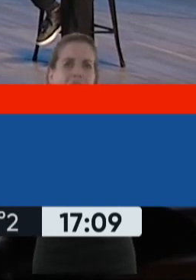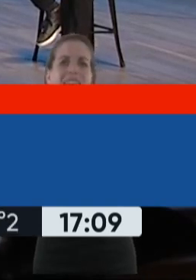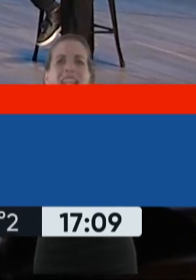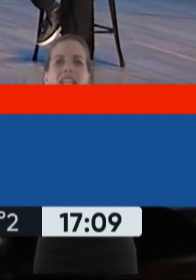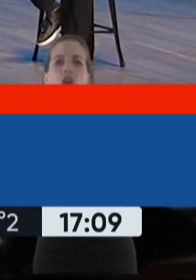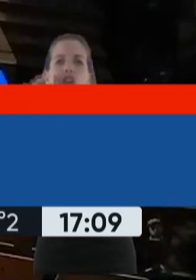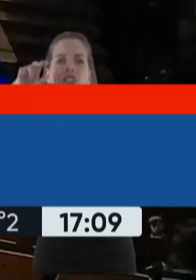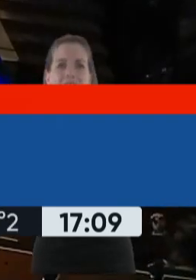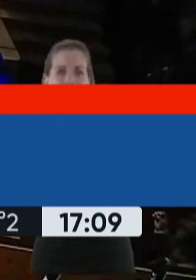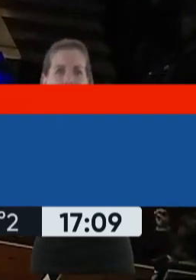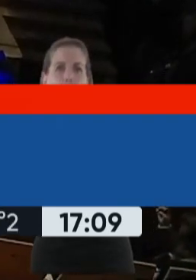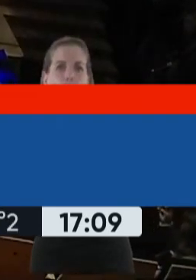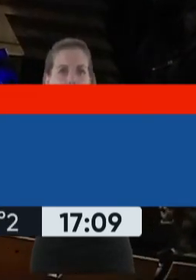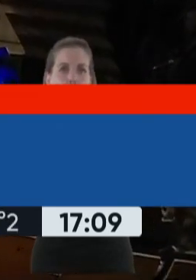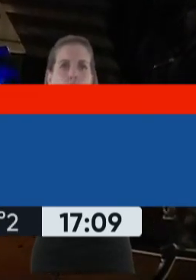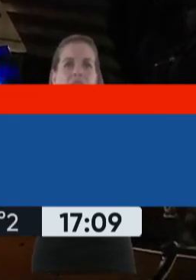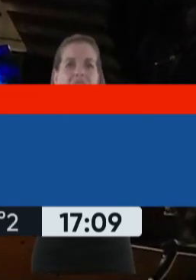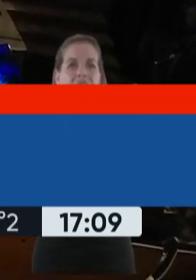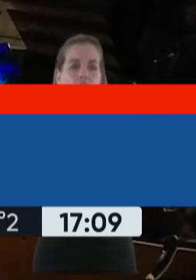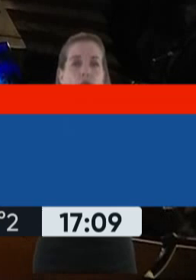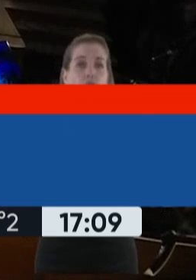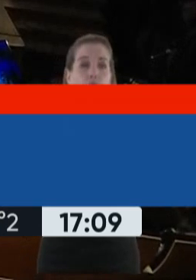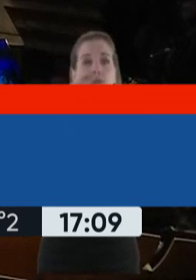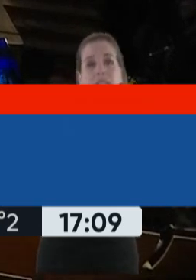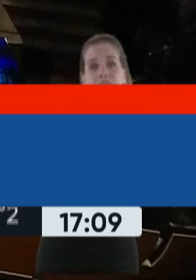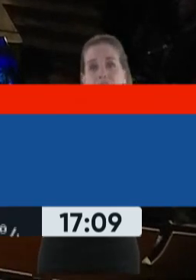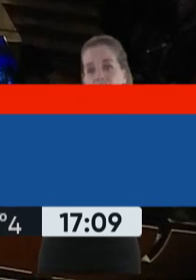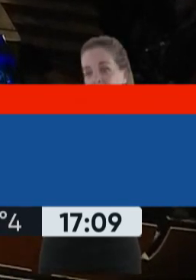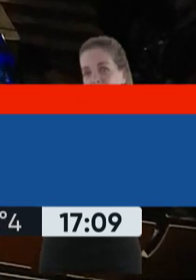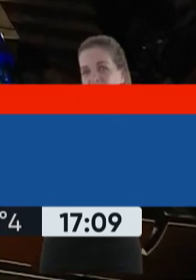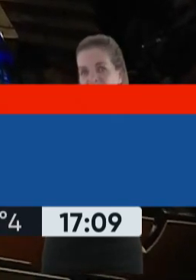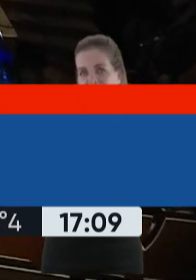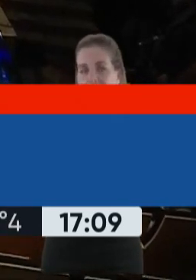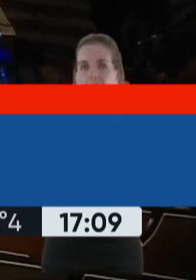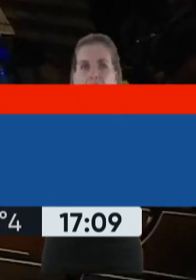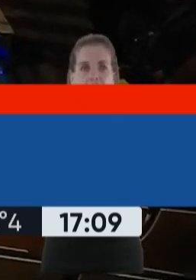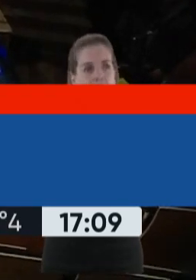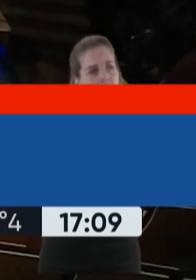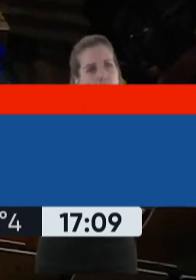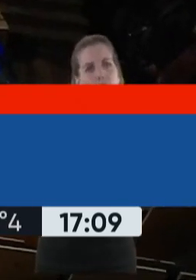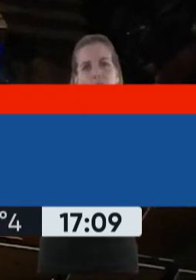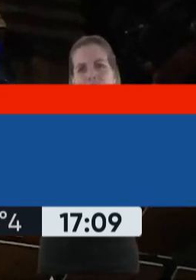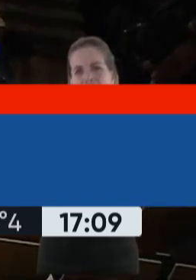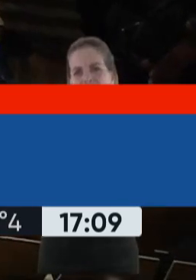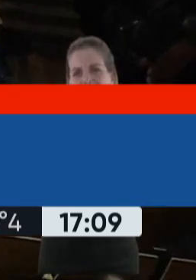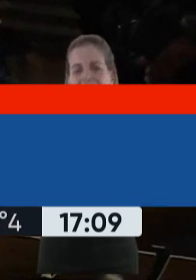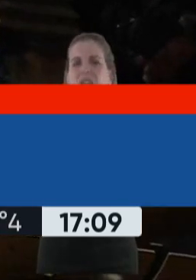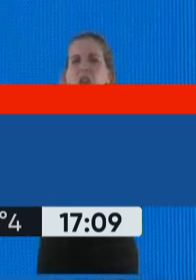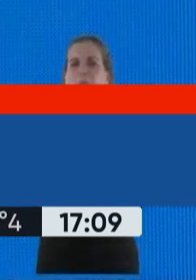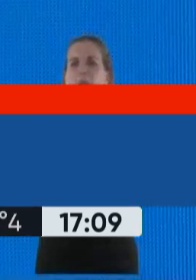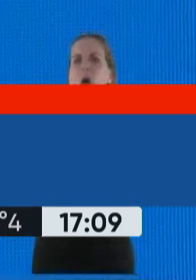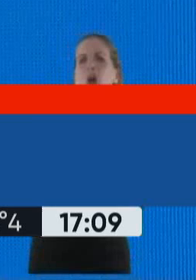escucharlo, recién terminaba de grabar. Fueron tiempos raros, ¿no? Me acuerdo que Pedro Aznar me llamó un día y me